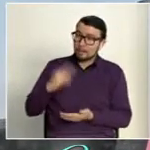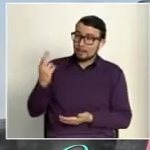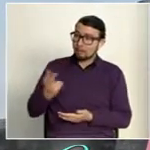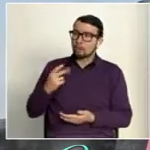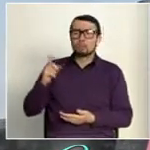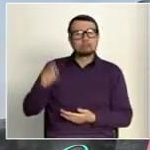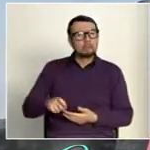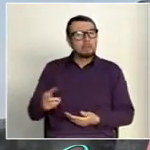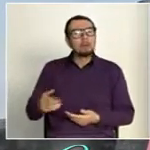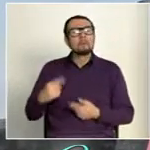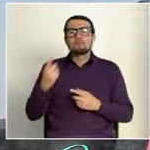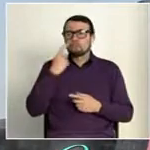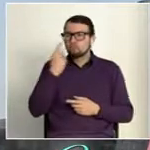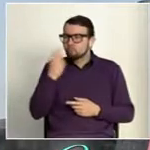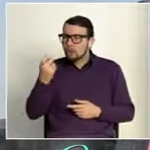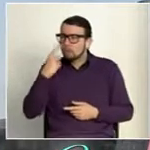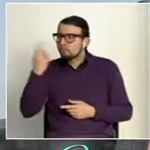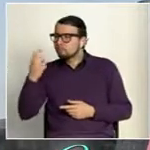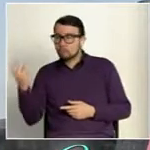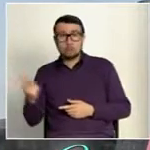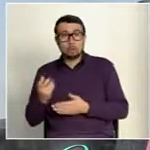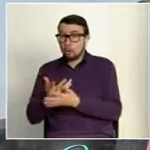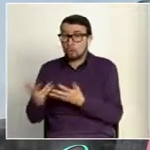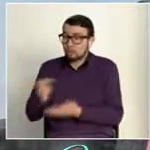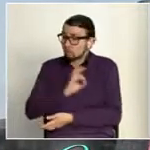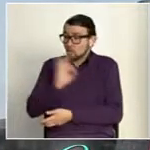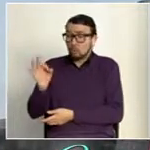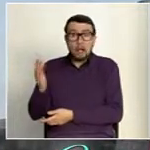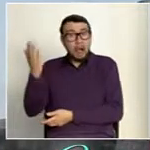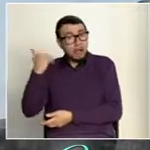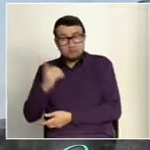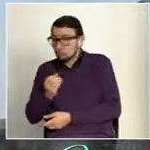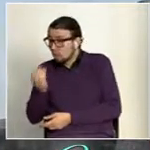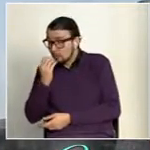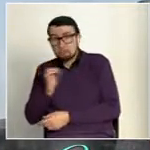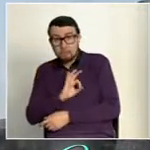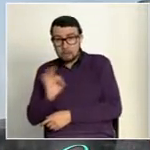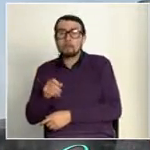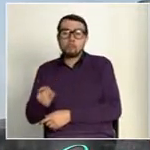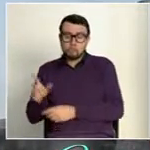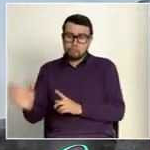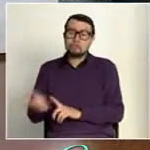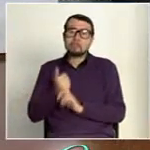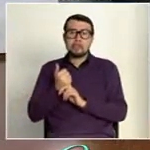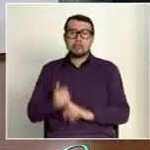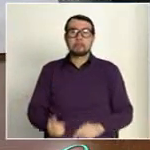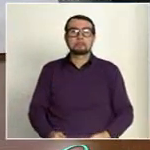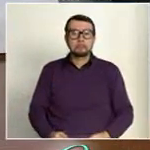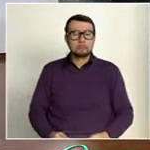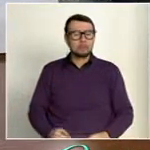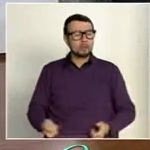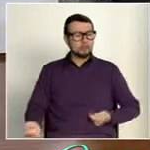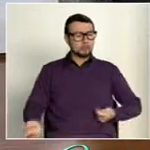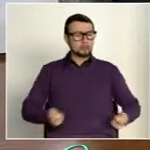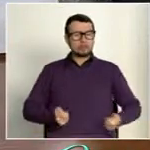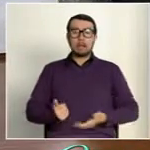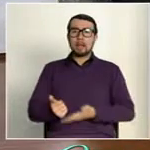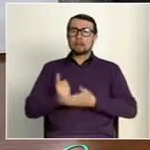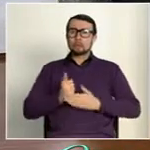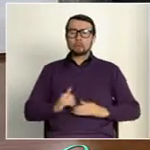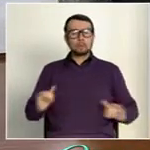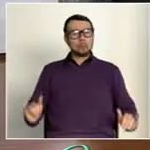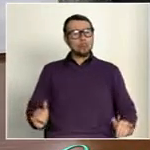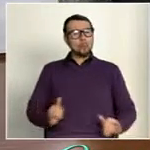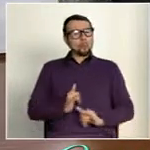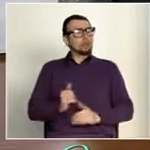a consumir alimentos que nunca hemos consumido. Bueno, y alimentos que nos ayuden a controlar el peso o bajar de peso.